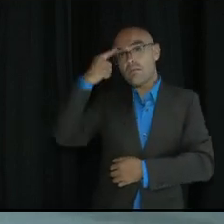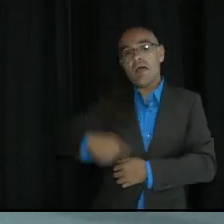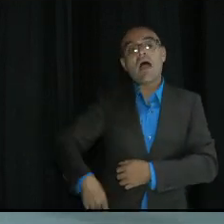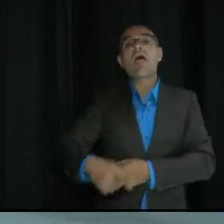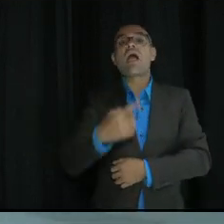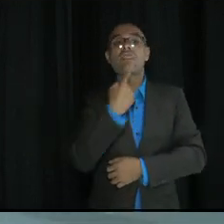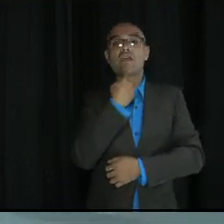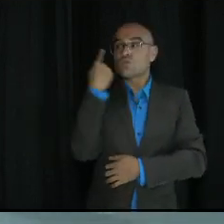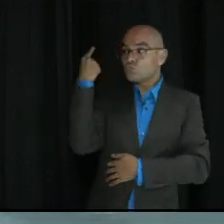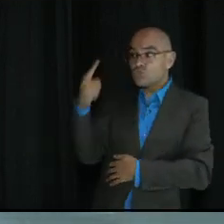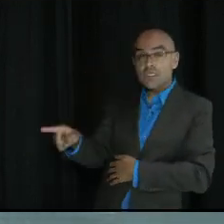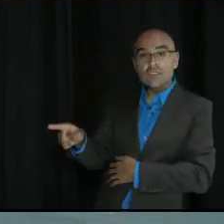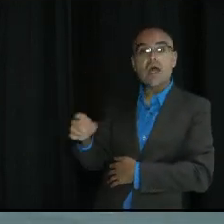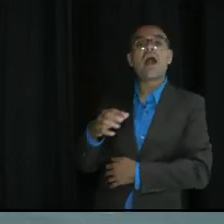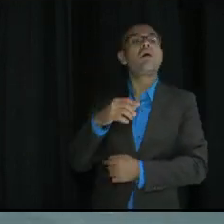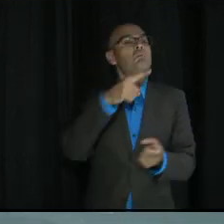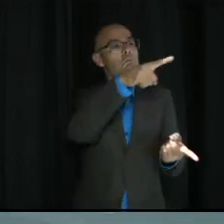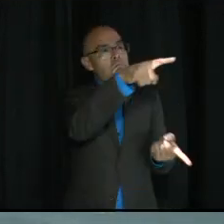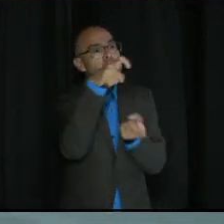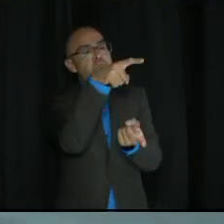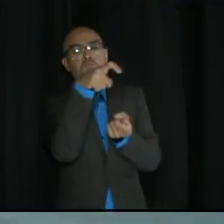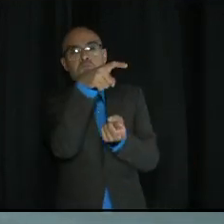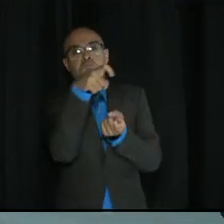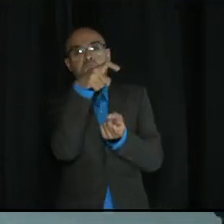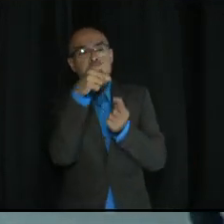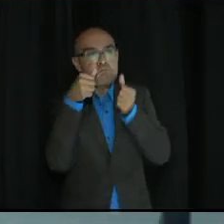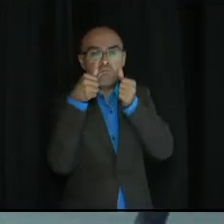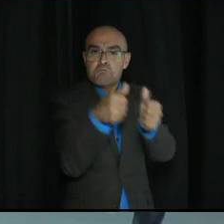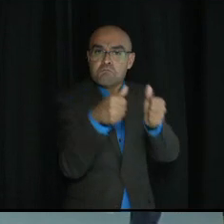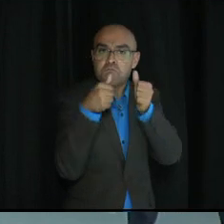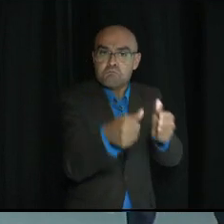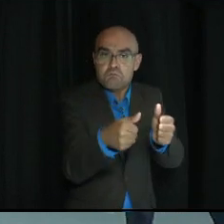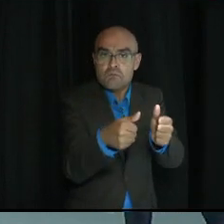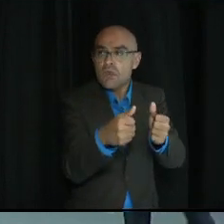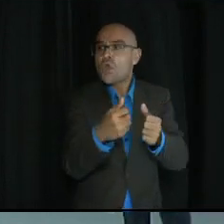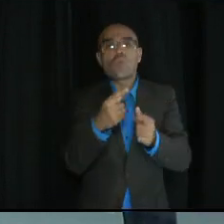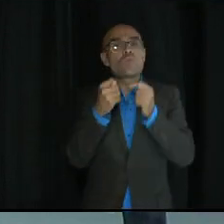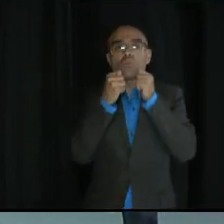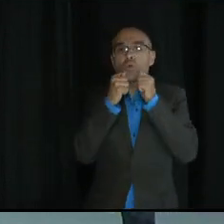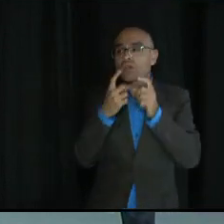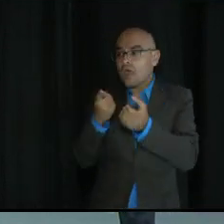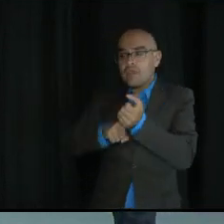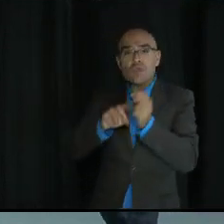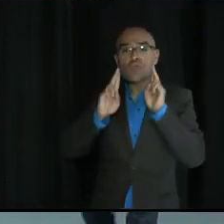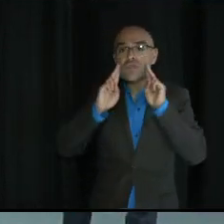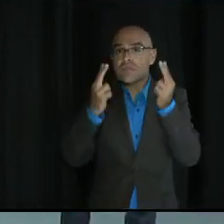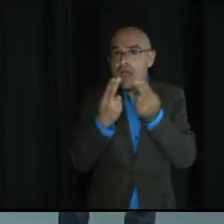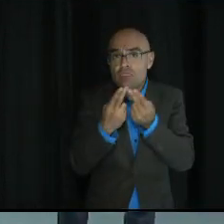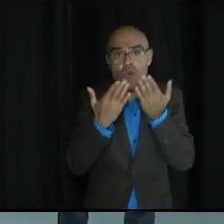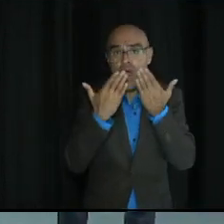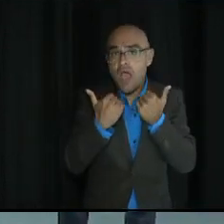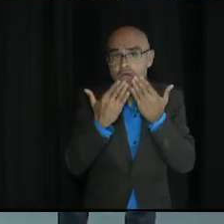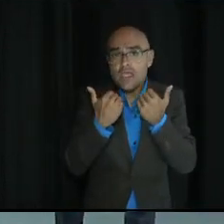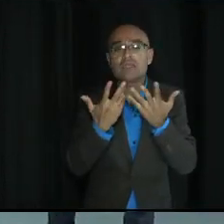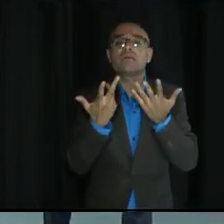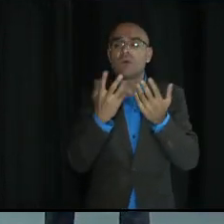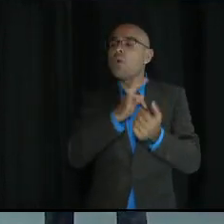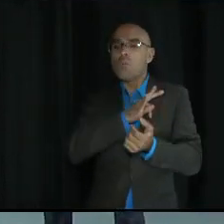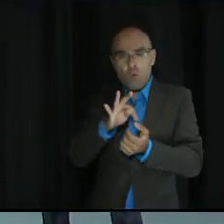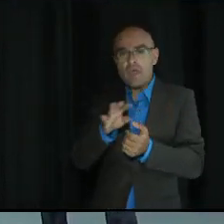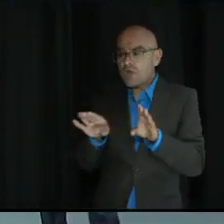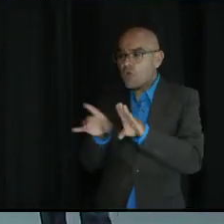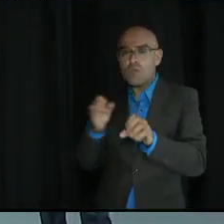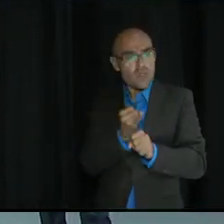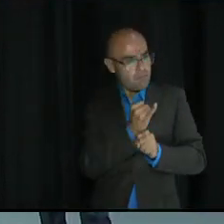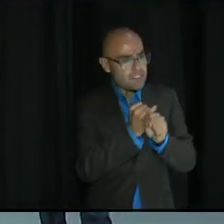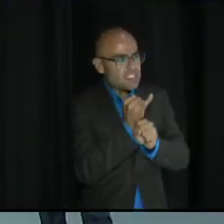denuncias, aun y cuando no sean la autoridad competente, aun y cuando no sean una unidad especializada. Sin embargo, sí pueden llevar a cabo esos actos de